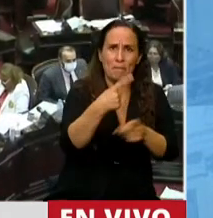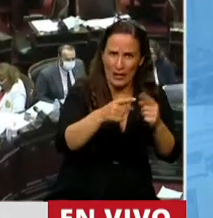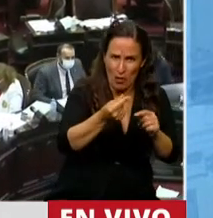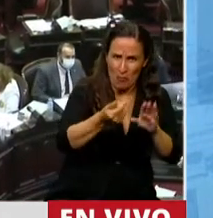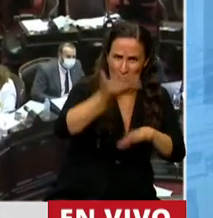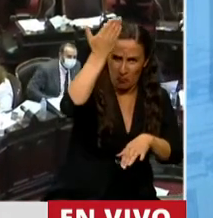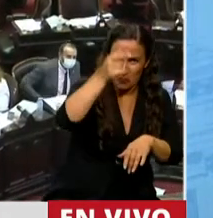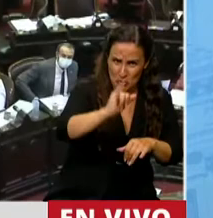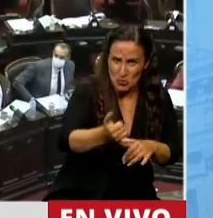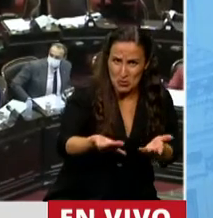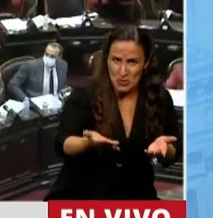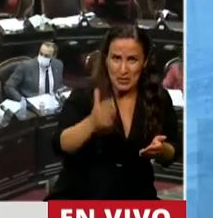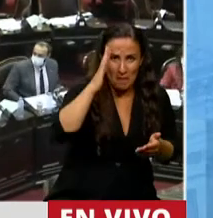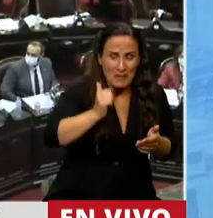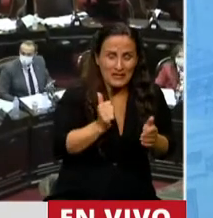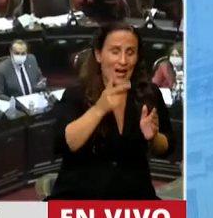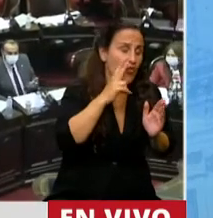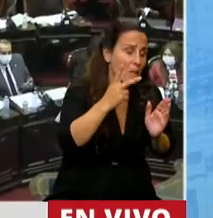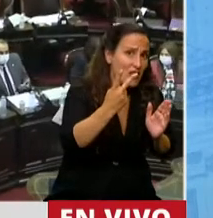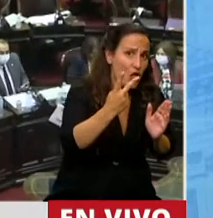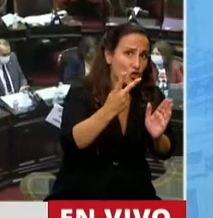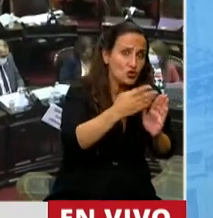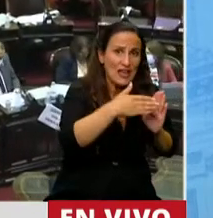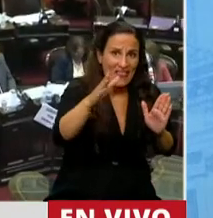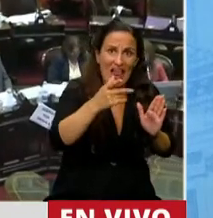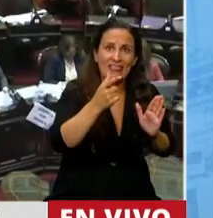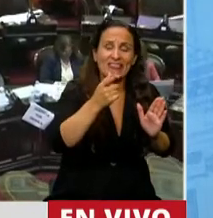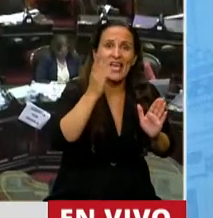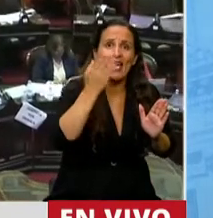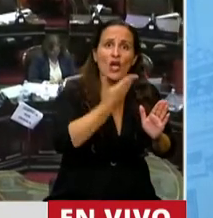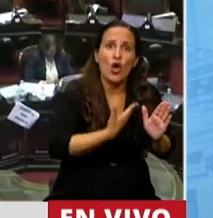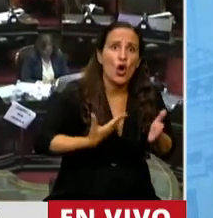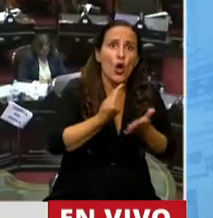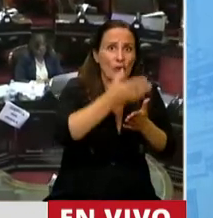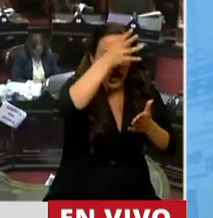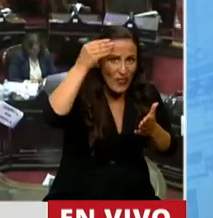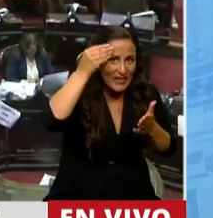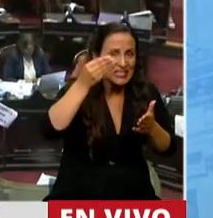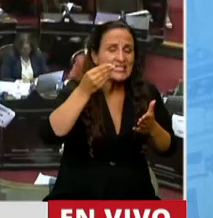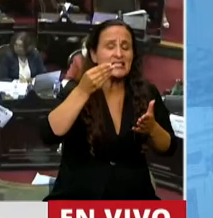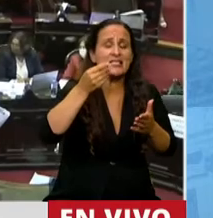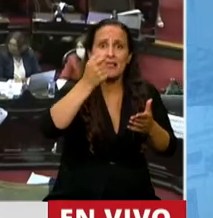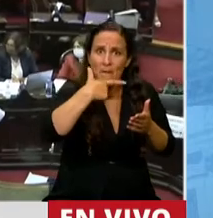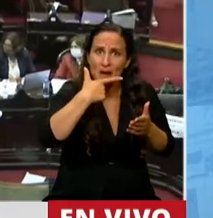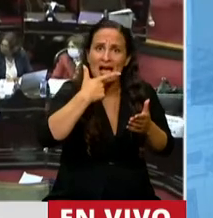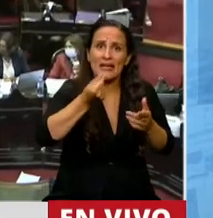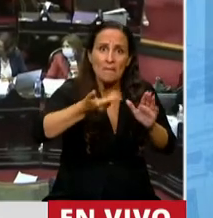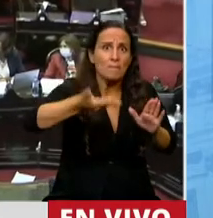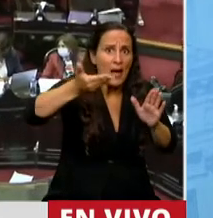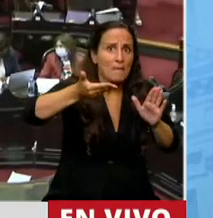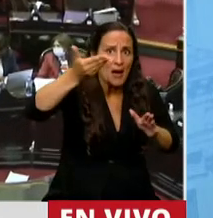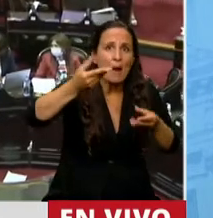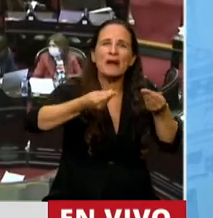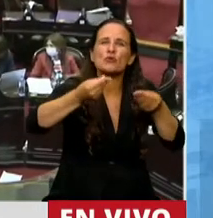presupuesto militar del 2002 en adelante con el gobierno de cristina kirchner de mauricio macri ahora en ese